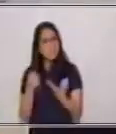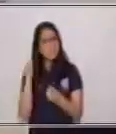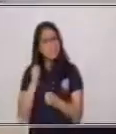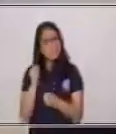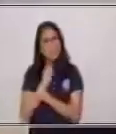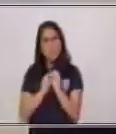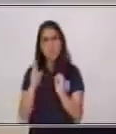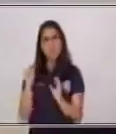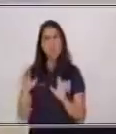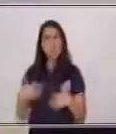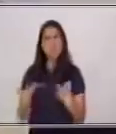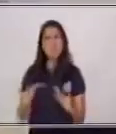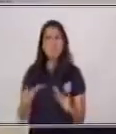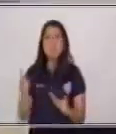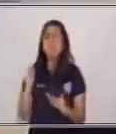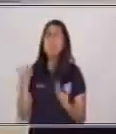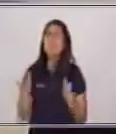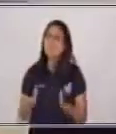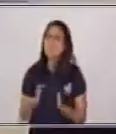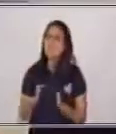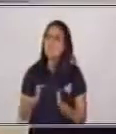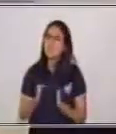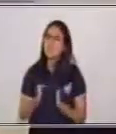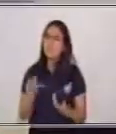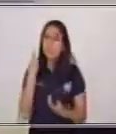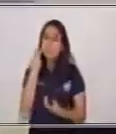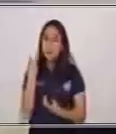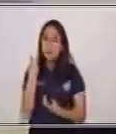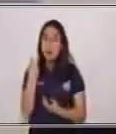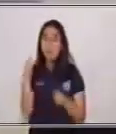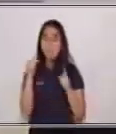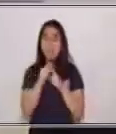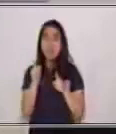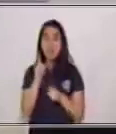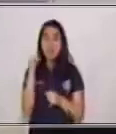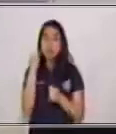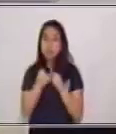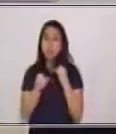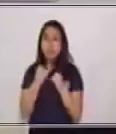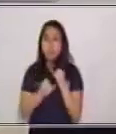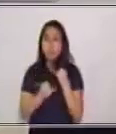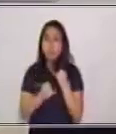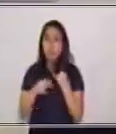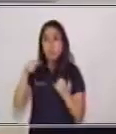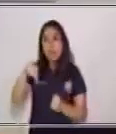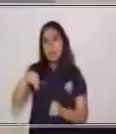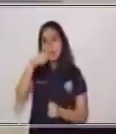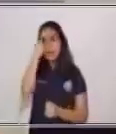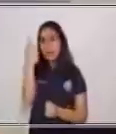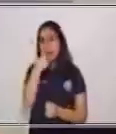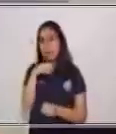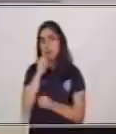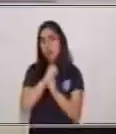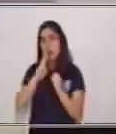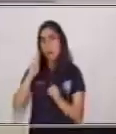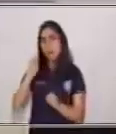como esta no termina en N, S vocal, por regla general se tilda. ¿Y dónde va la tilde? En la U.